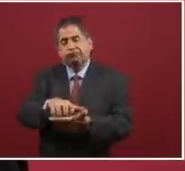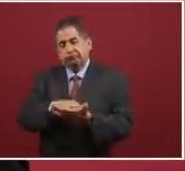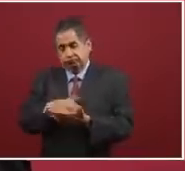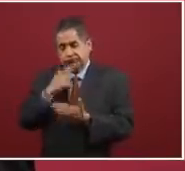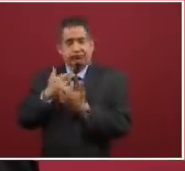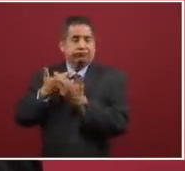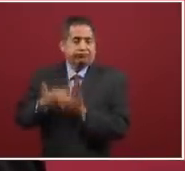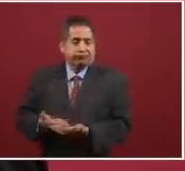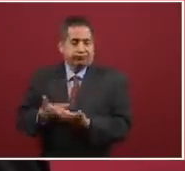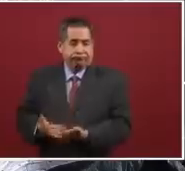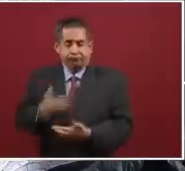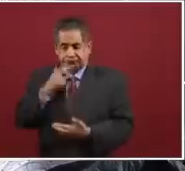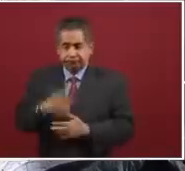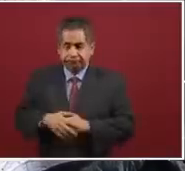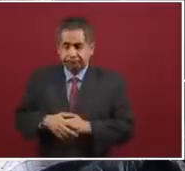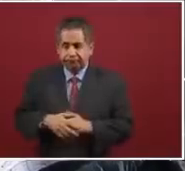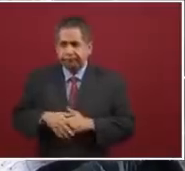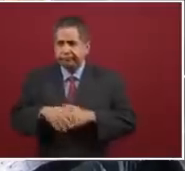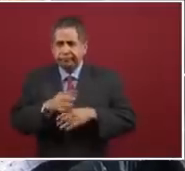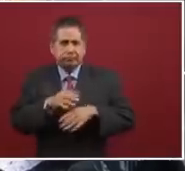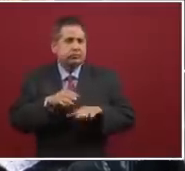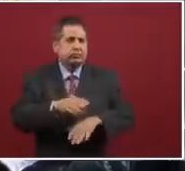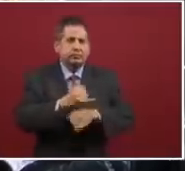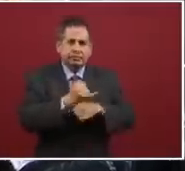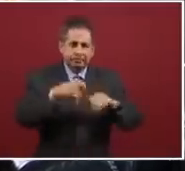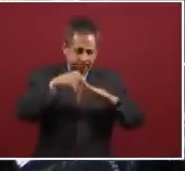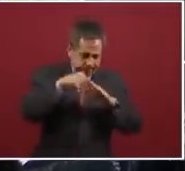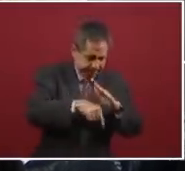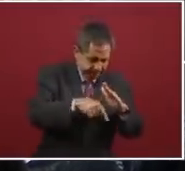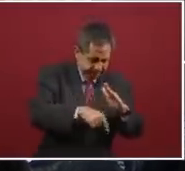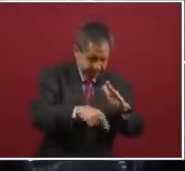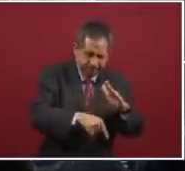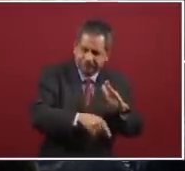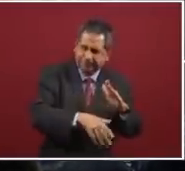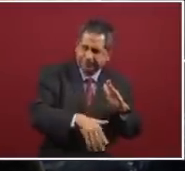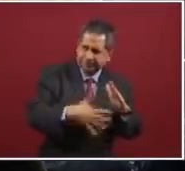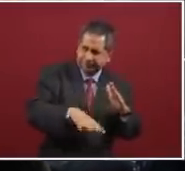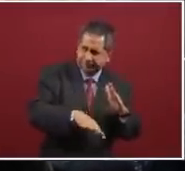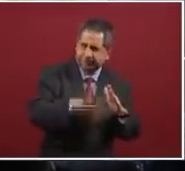Esto es en trabajos de exploración, de perforación,